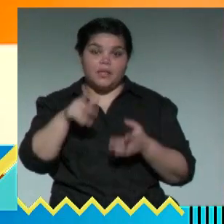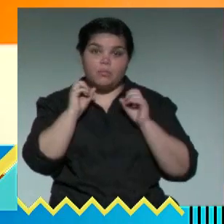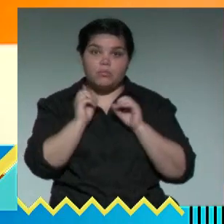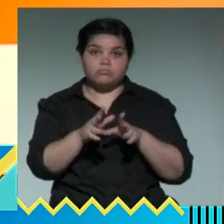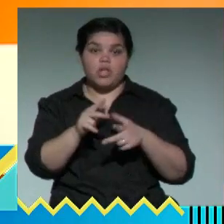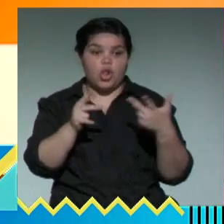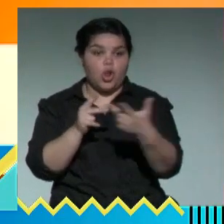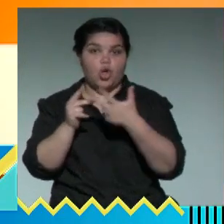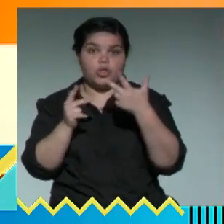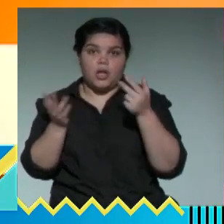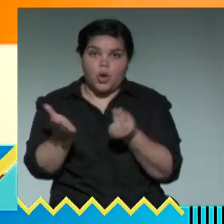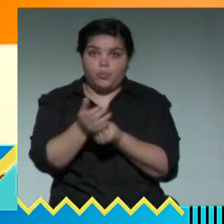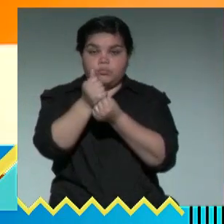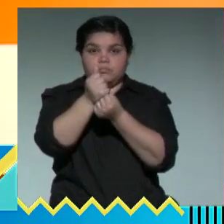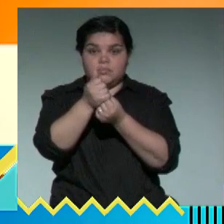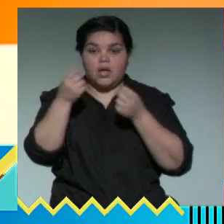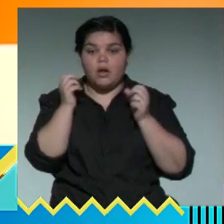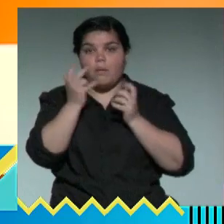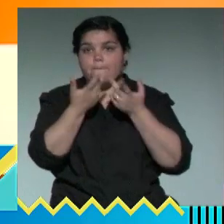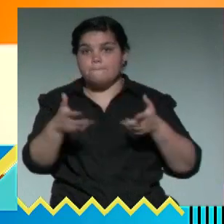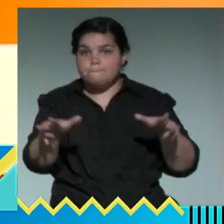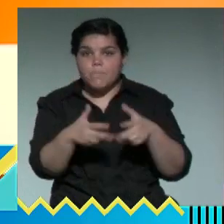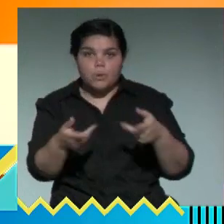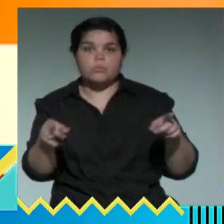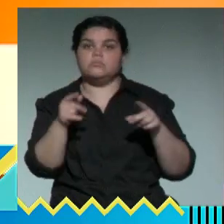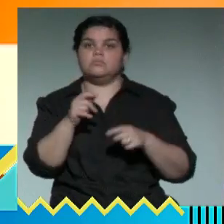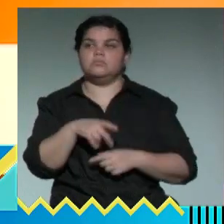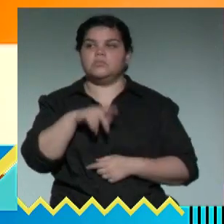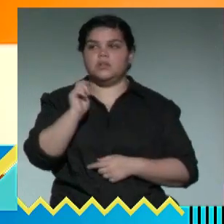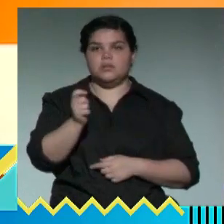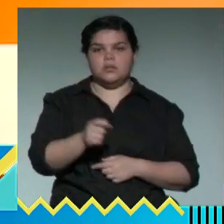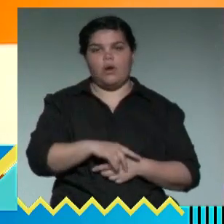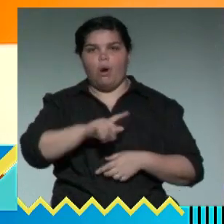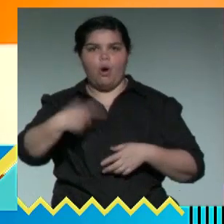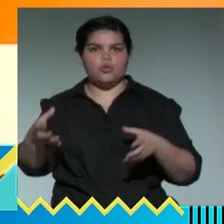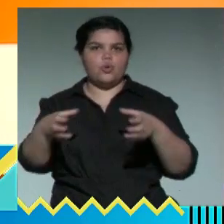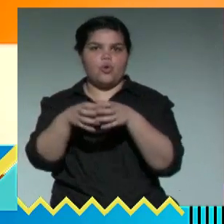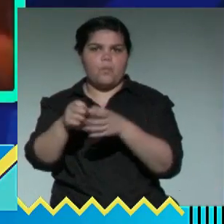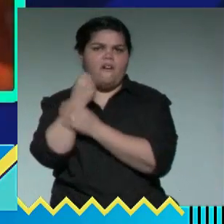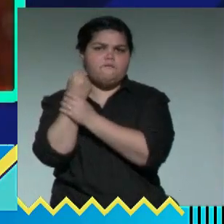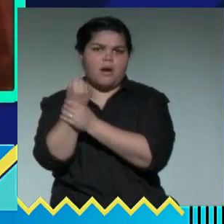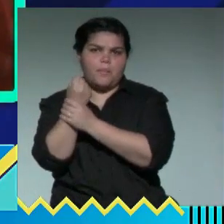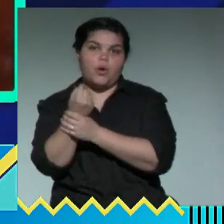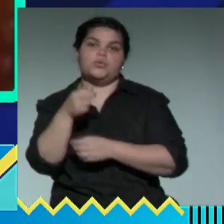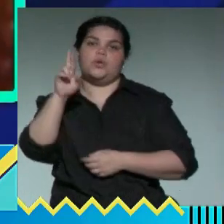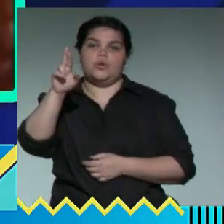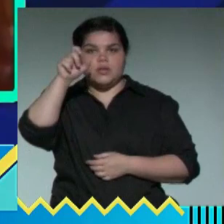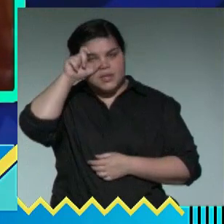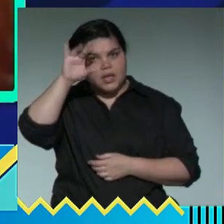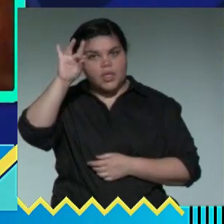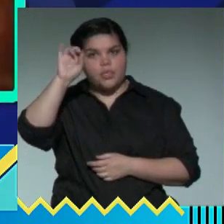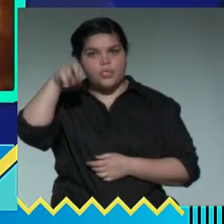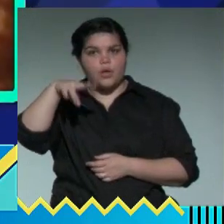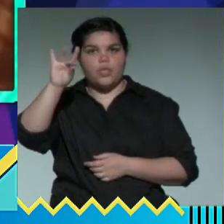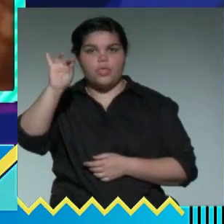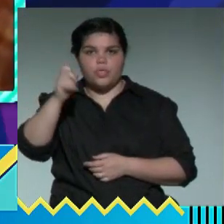hacer el circuito de pubs, que nada más y nada menos lo compartían con Los Redondos, con el Sumo. Pero eran lugares para